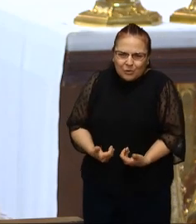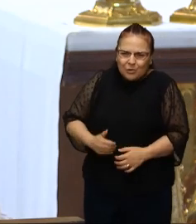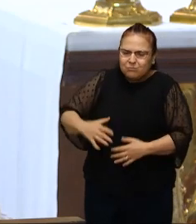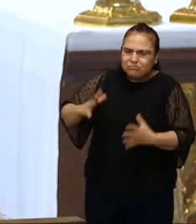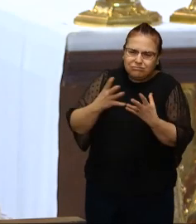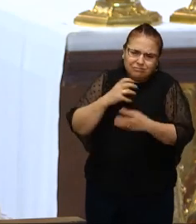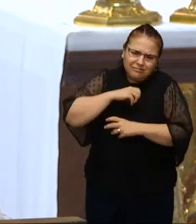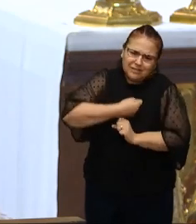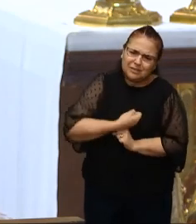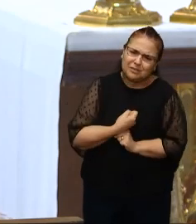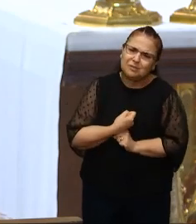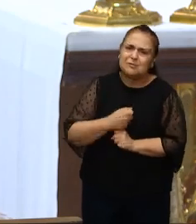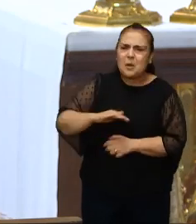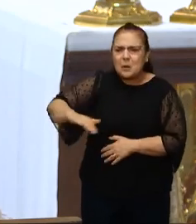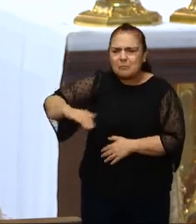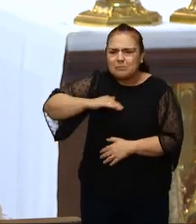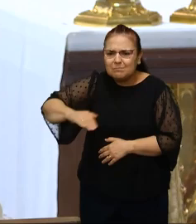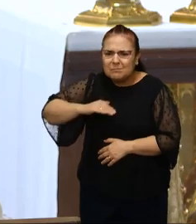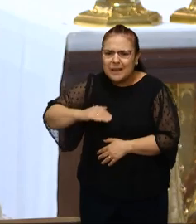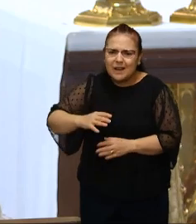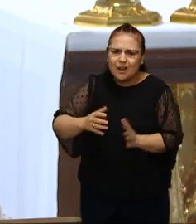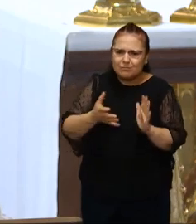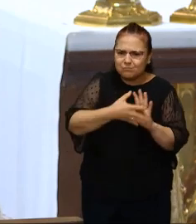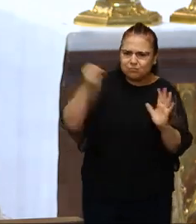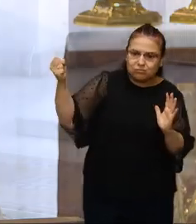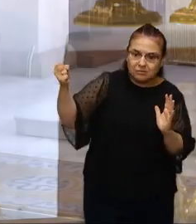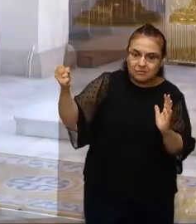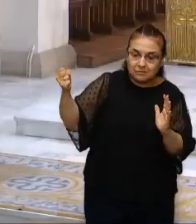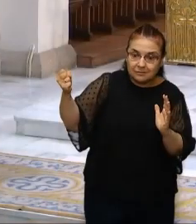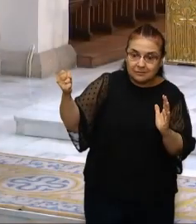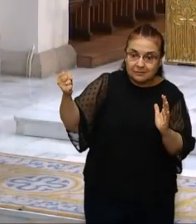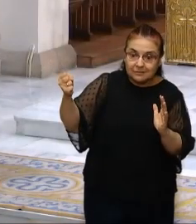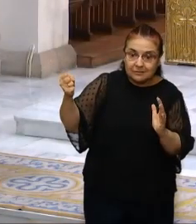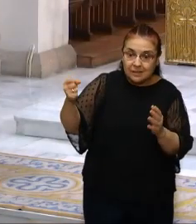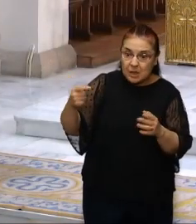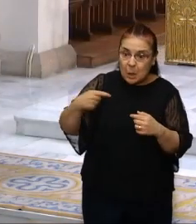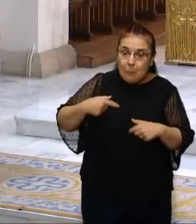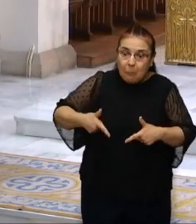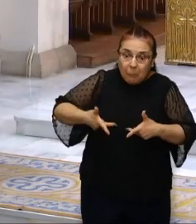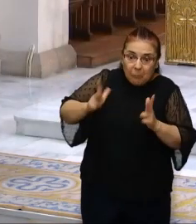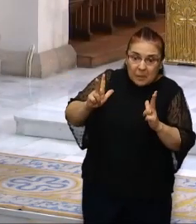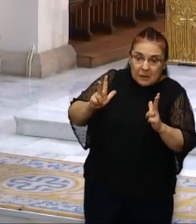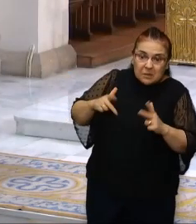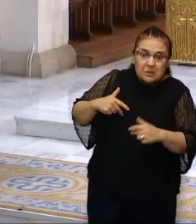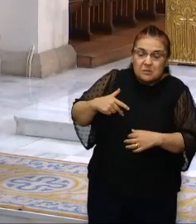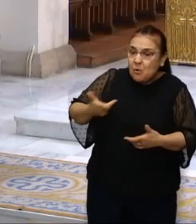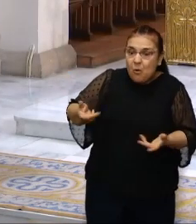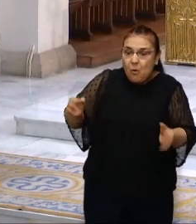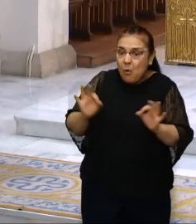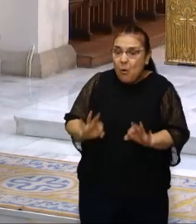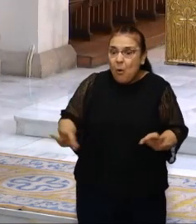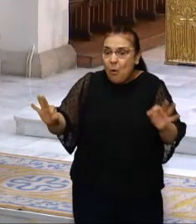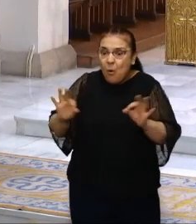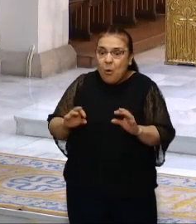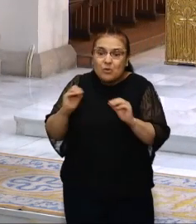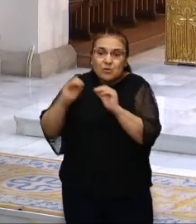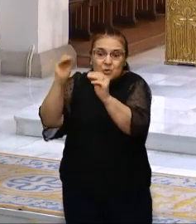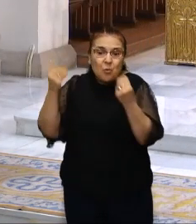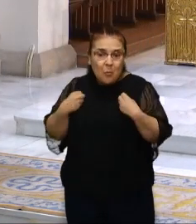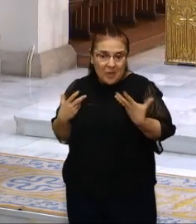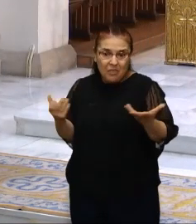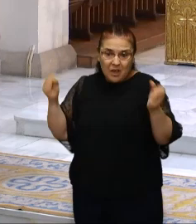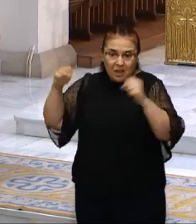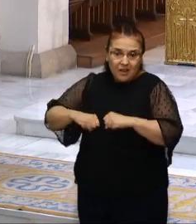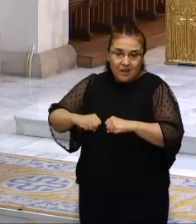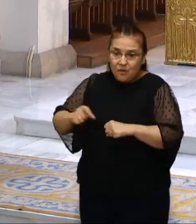desdichado. Lo primero no es si tiene permiso, si practica o su vida está conforme, sino que